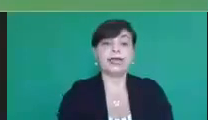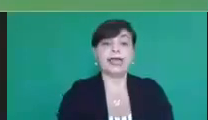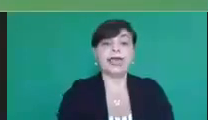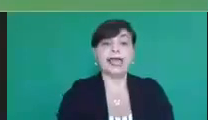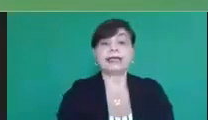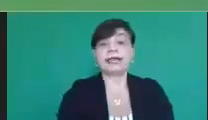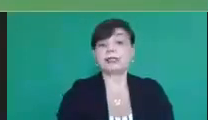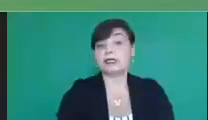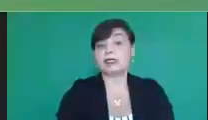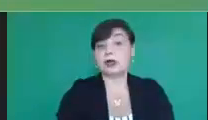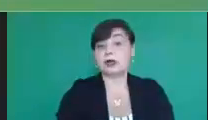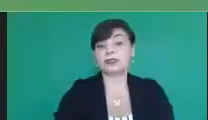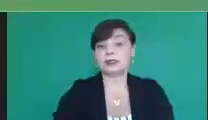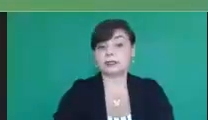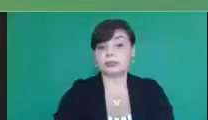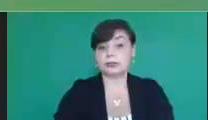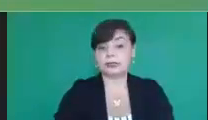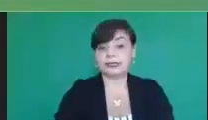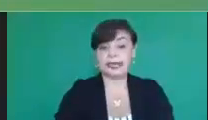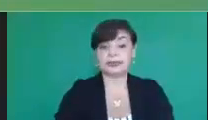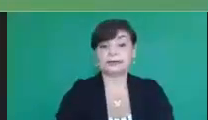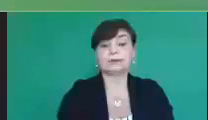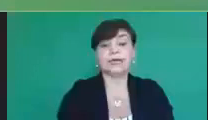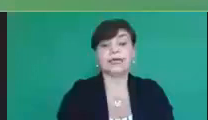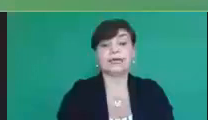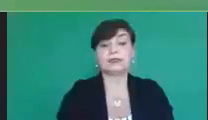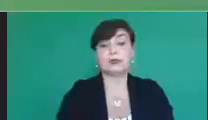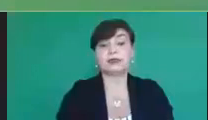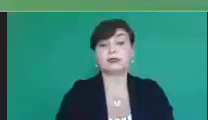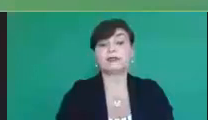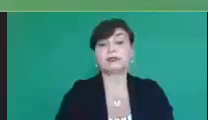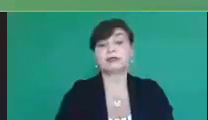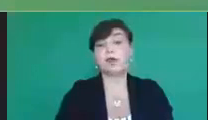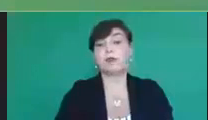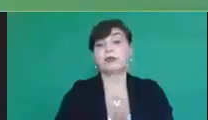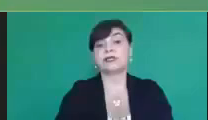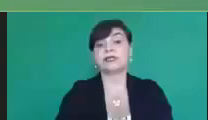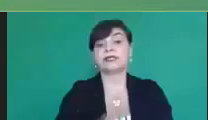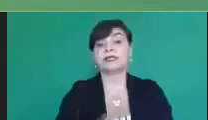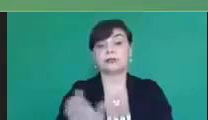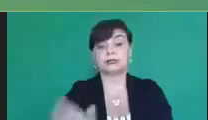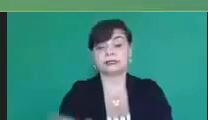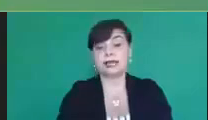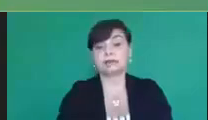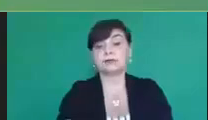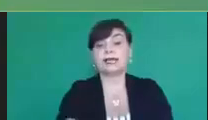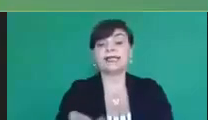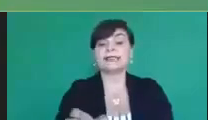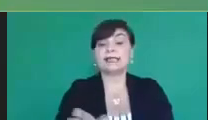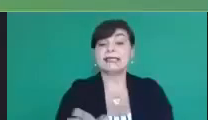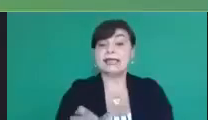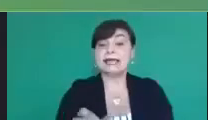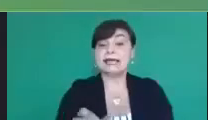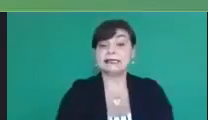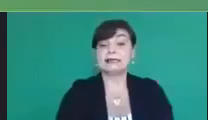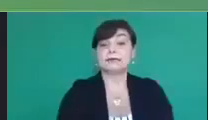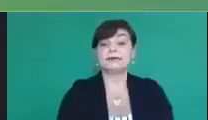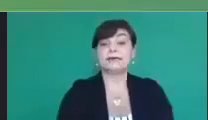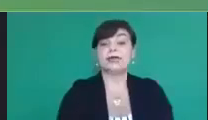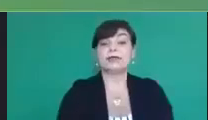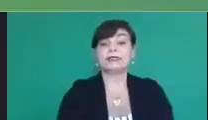En el caso de la O157, en ese momento el resultado podía ser potencial. Si era